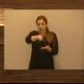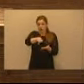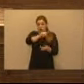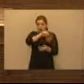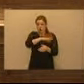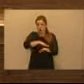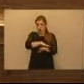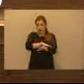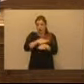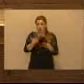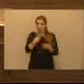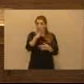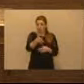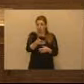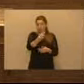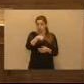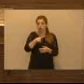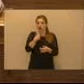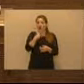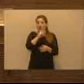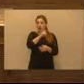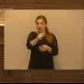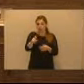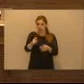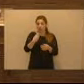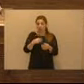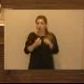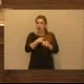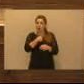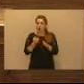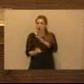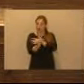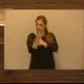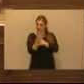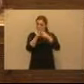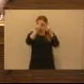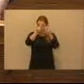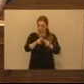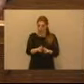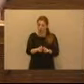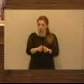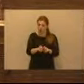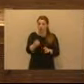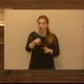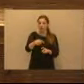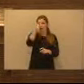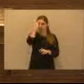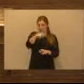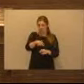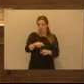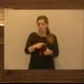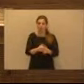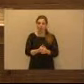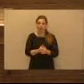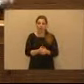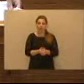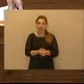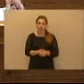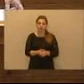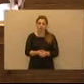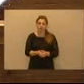Por lo tanto, pues bien, anunciar la creación de esta comisión de investigación y que sepan que